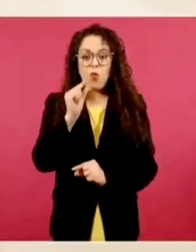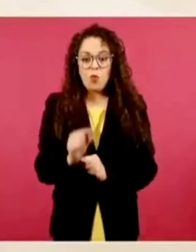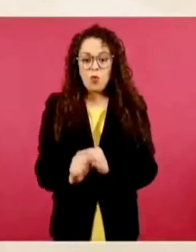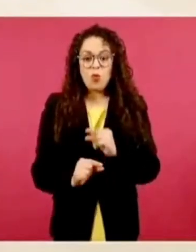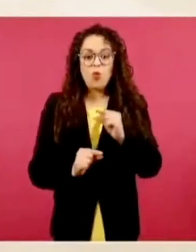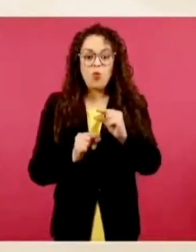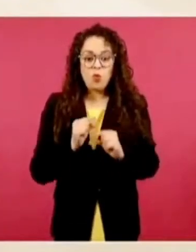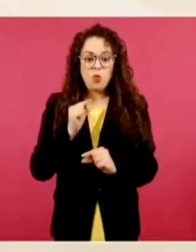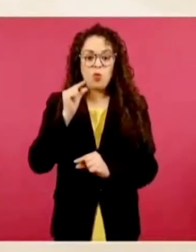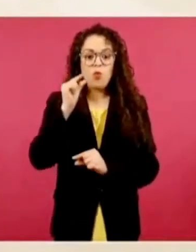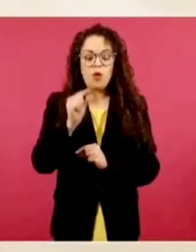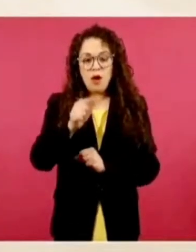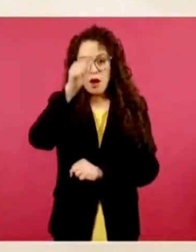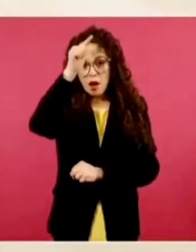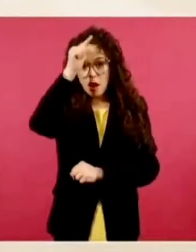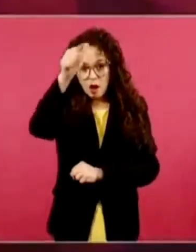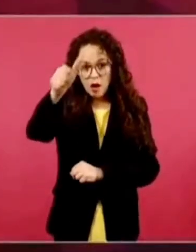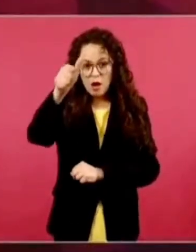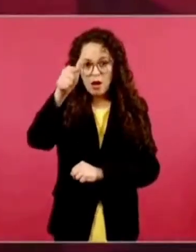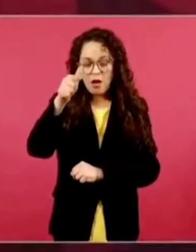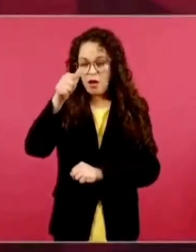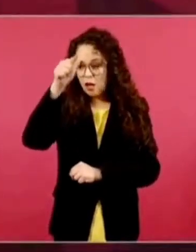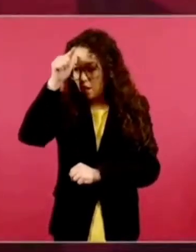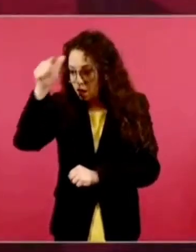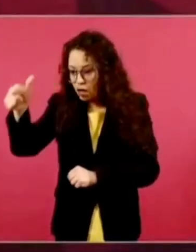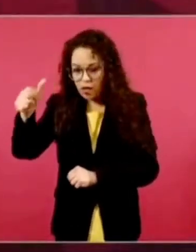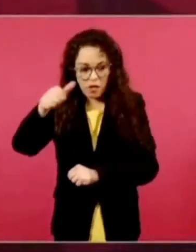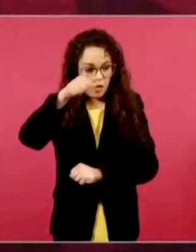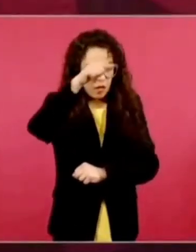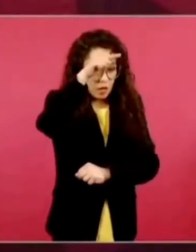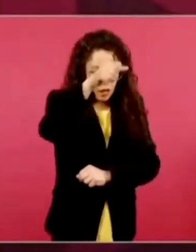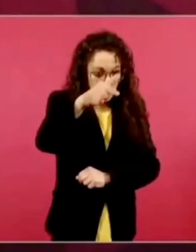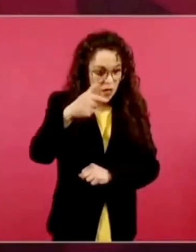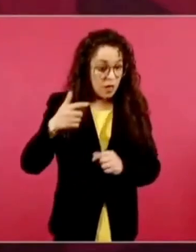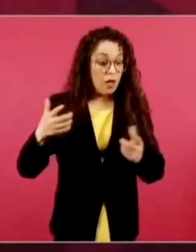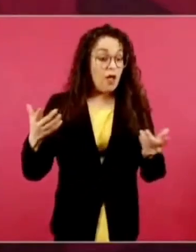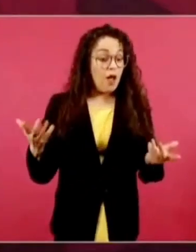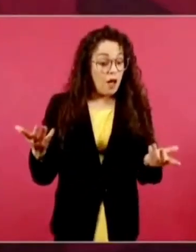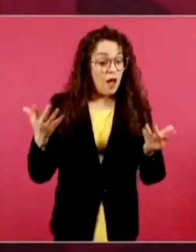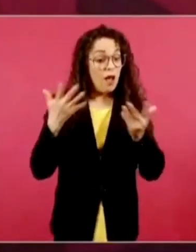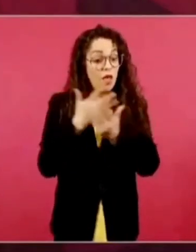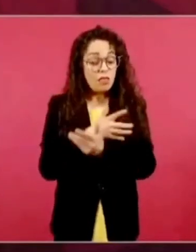se va descubriendo que lo mismo que pasa en México,